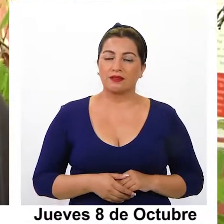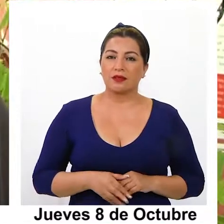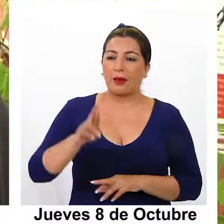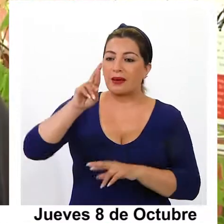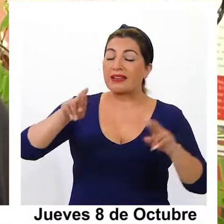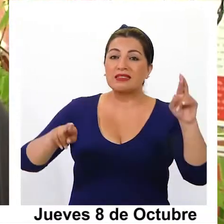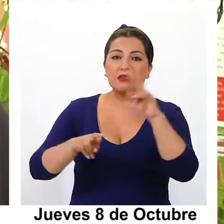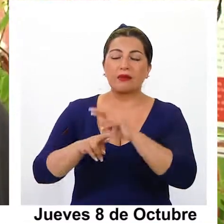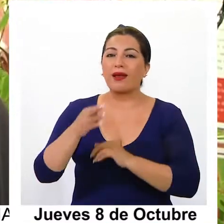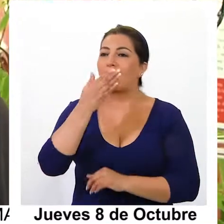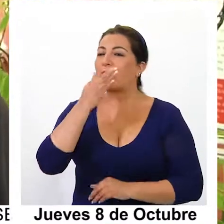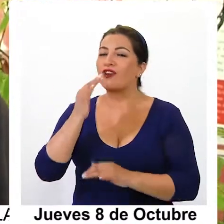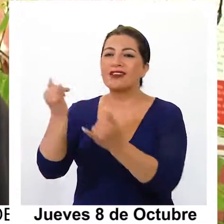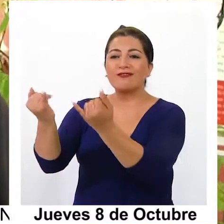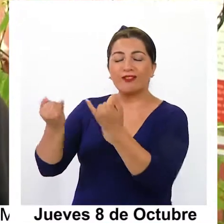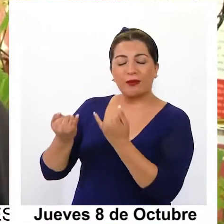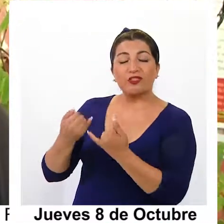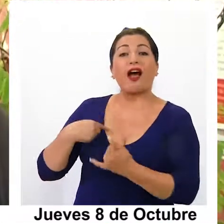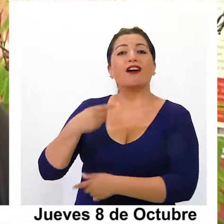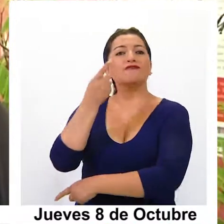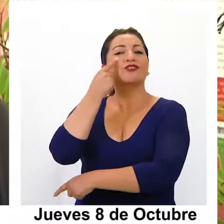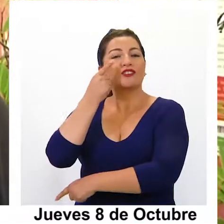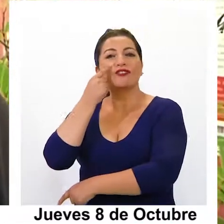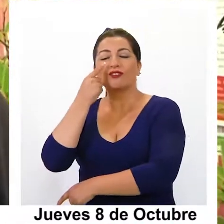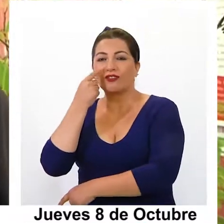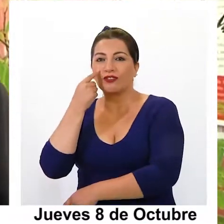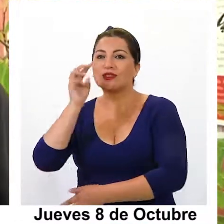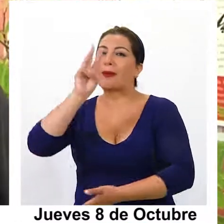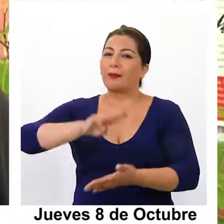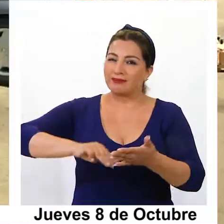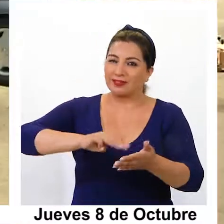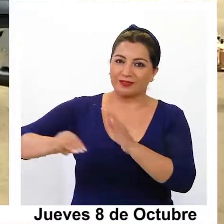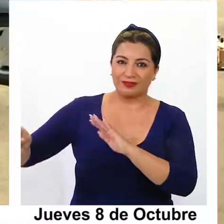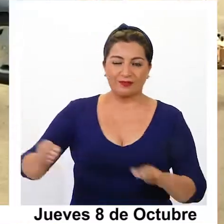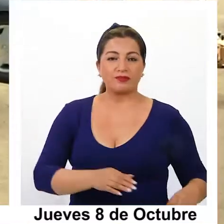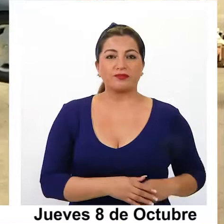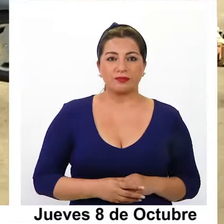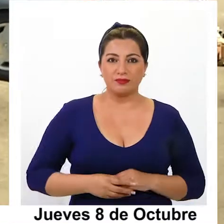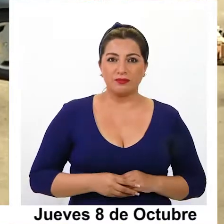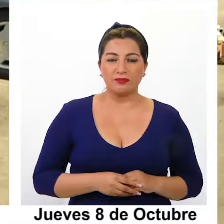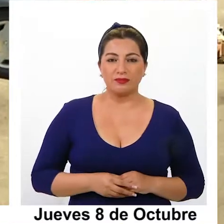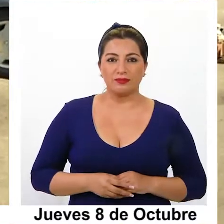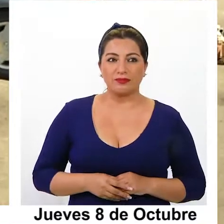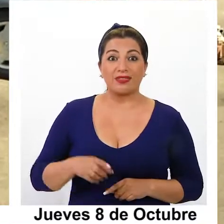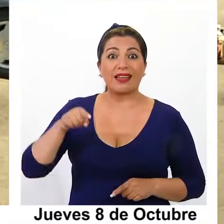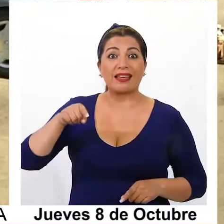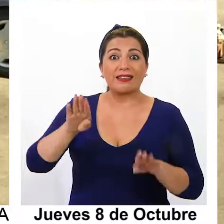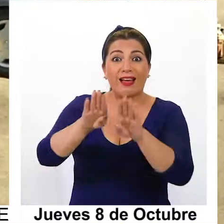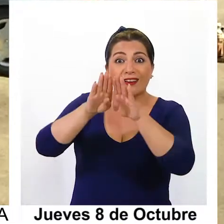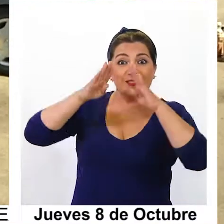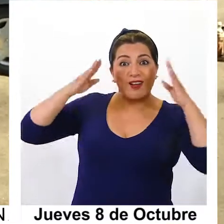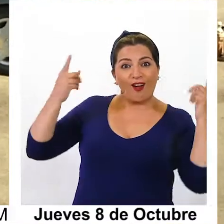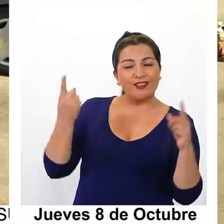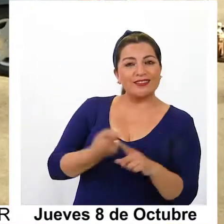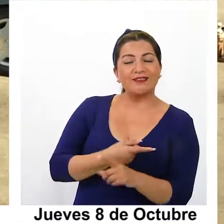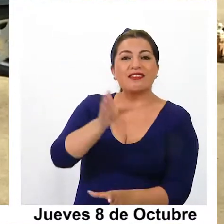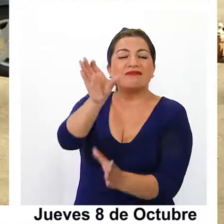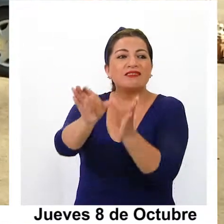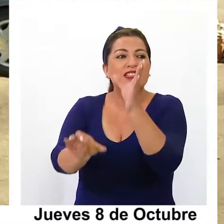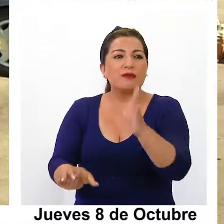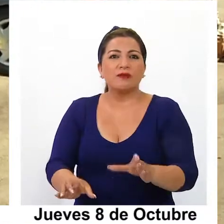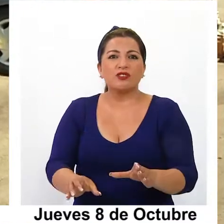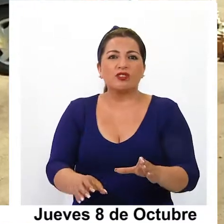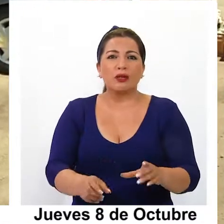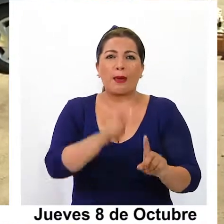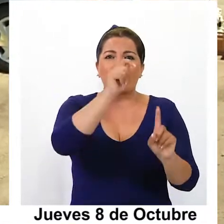reciclaje, para que la gente tenga mejor información sobre qué materiales se reciclan y cuáles no. Gracias a esta reapertura, las personas que